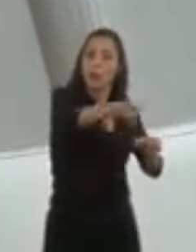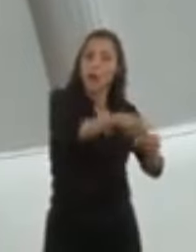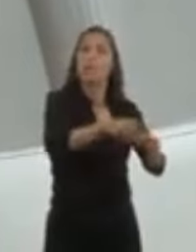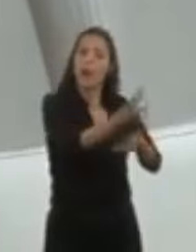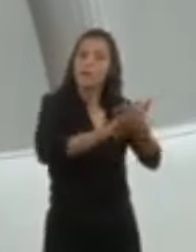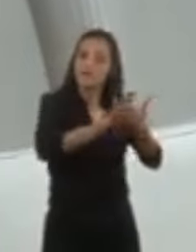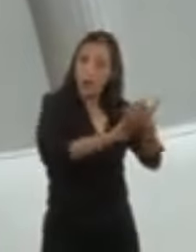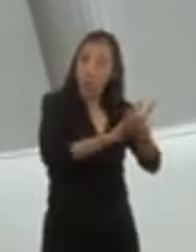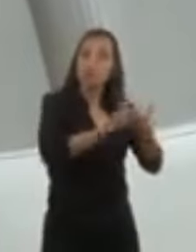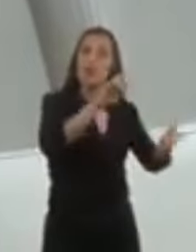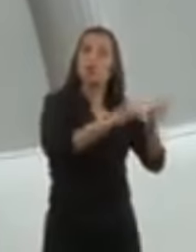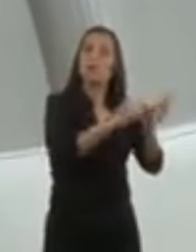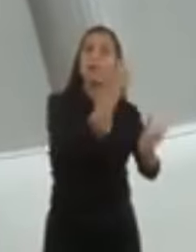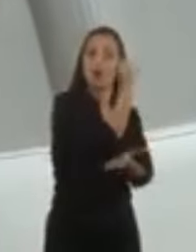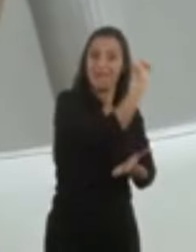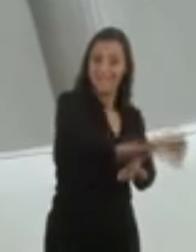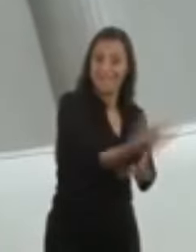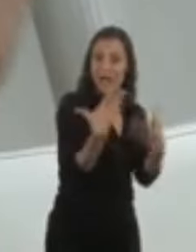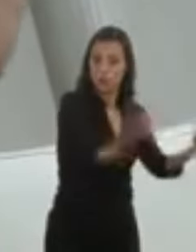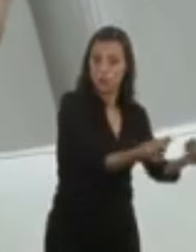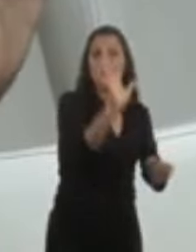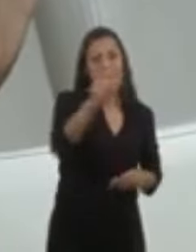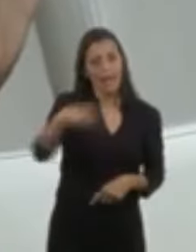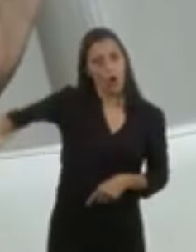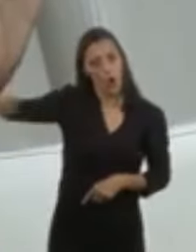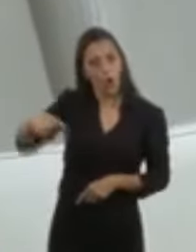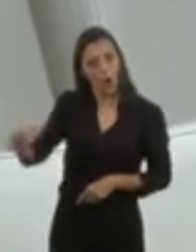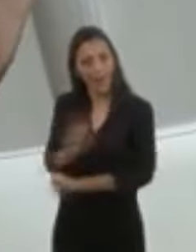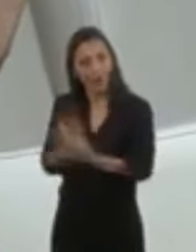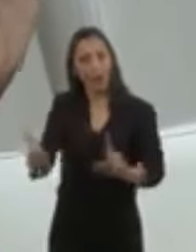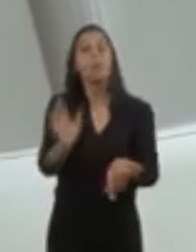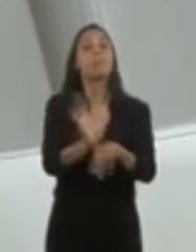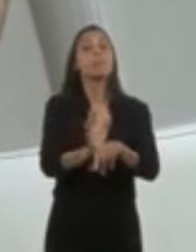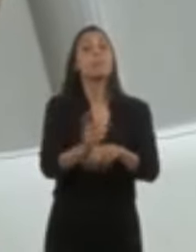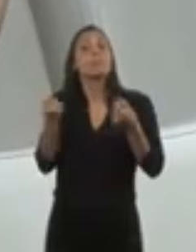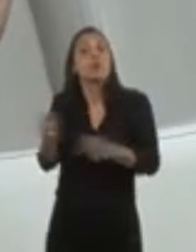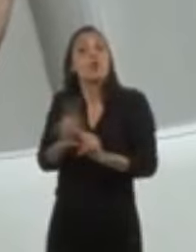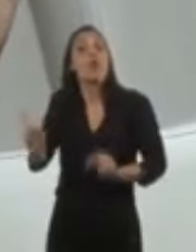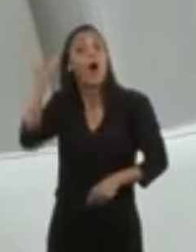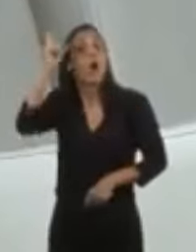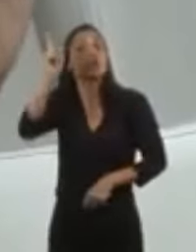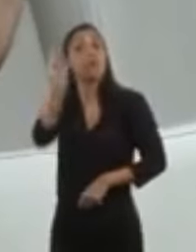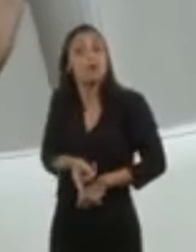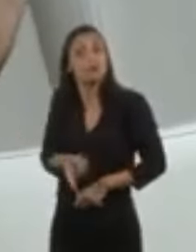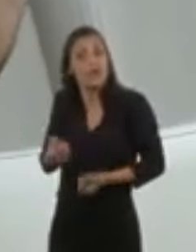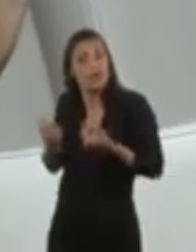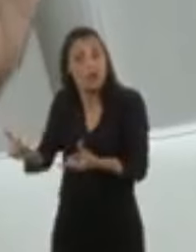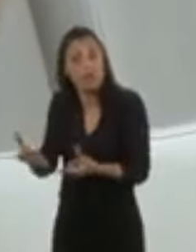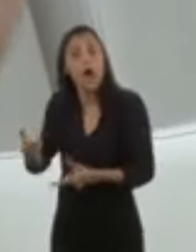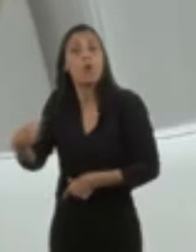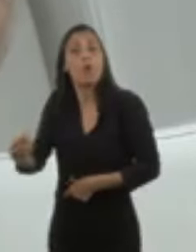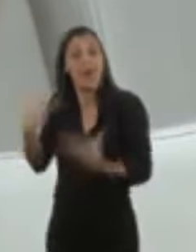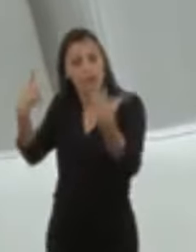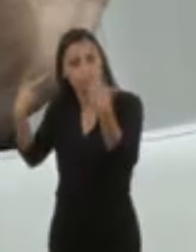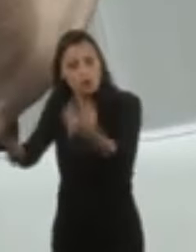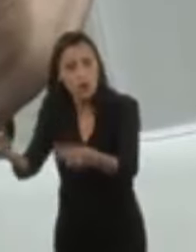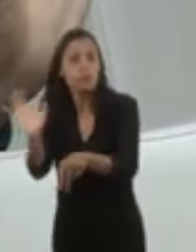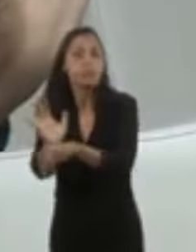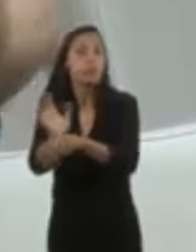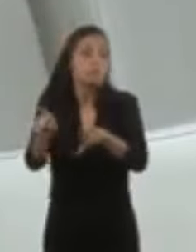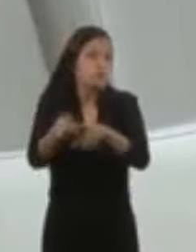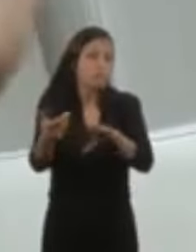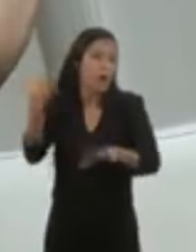no la definición de no darle el 8% diferencial este año a los jubilados independientemente de lo que